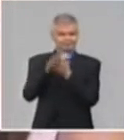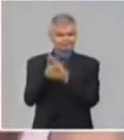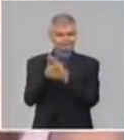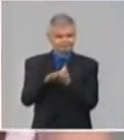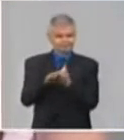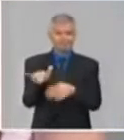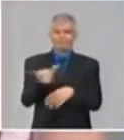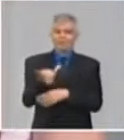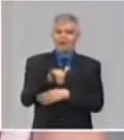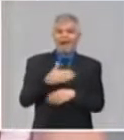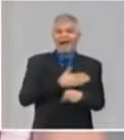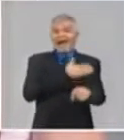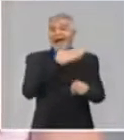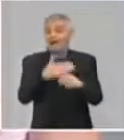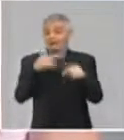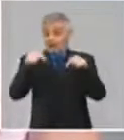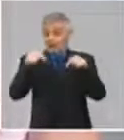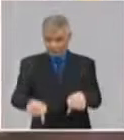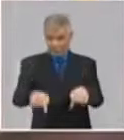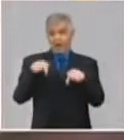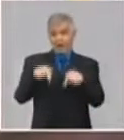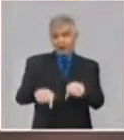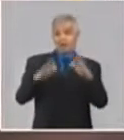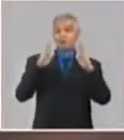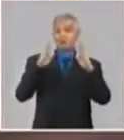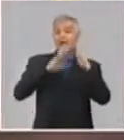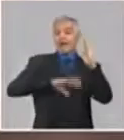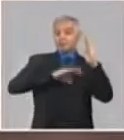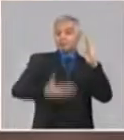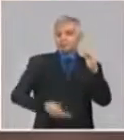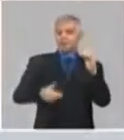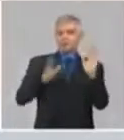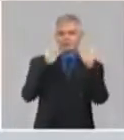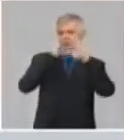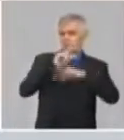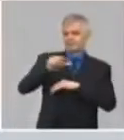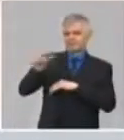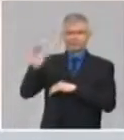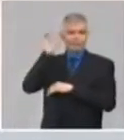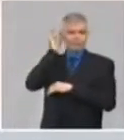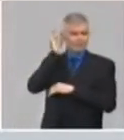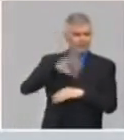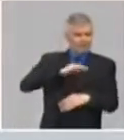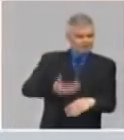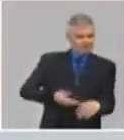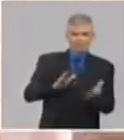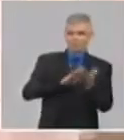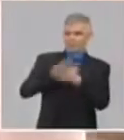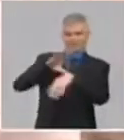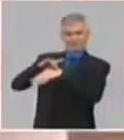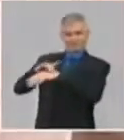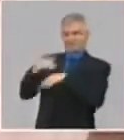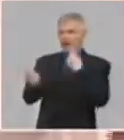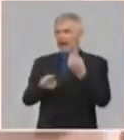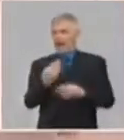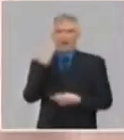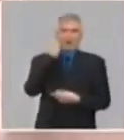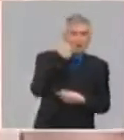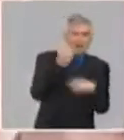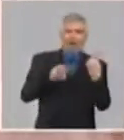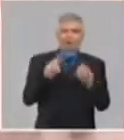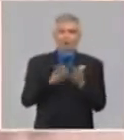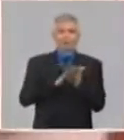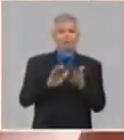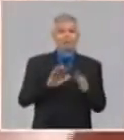hasta el momento en la institución ninguna paciente ha mostrado síntomas de la enfermedad gracias a las medidas de prevención es